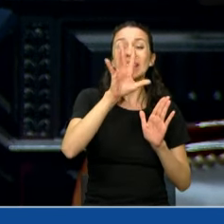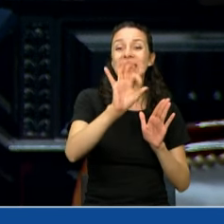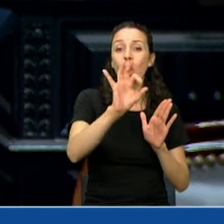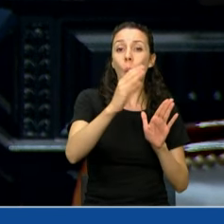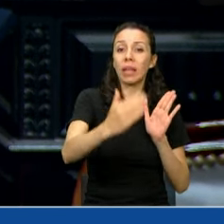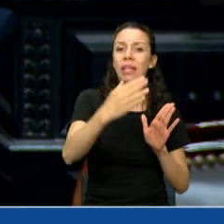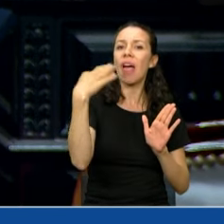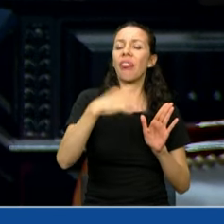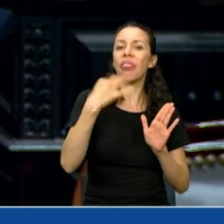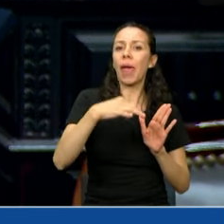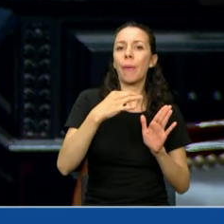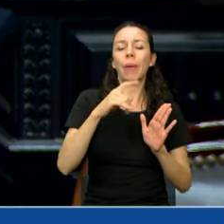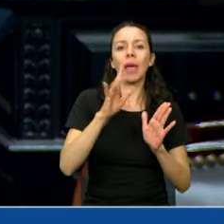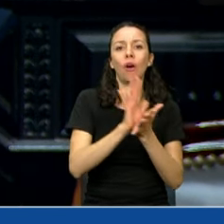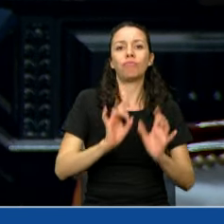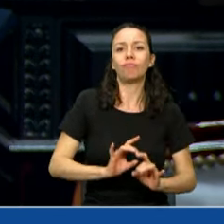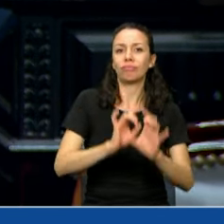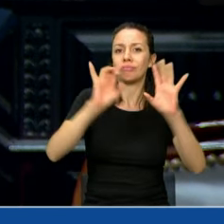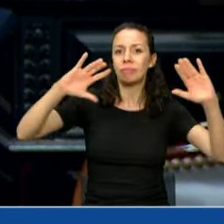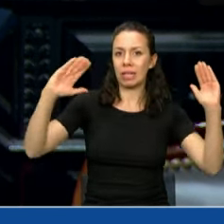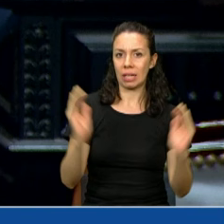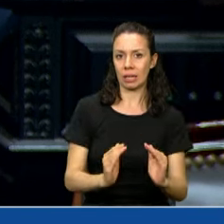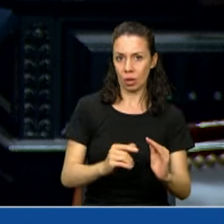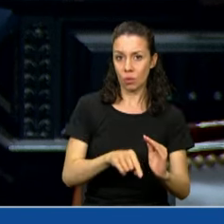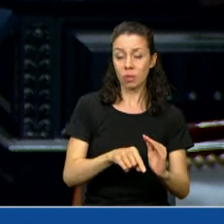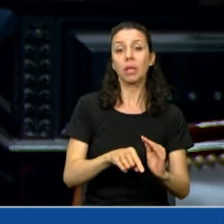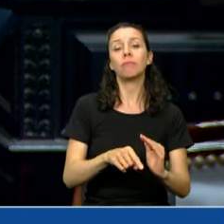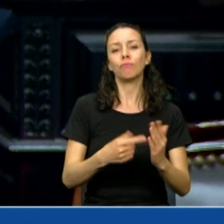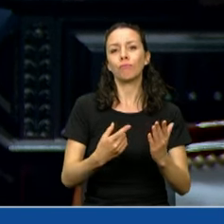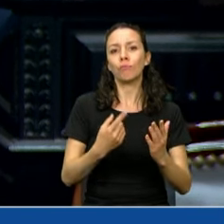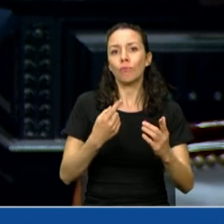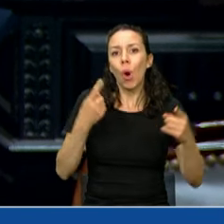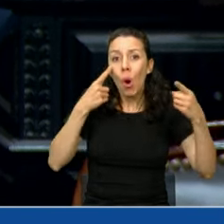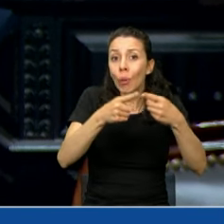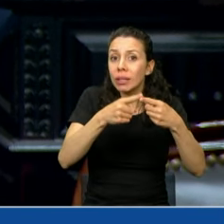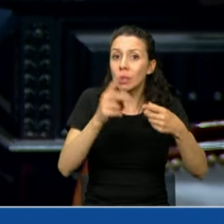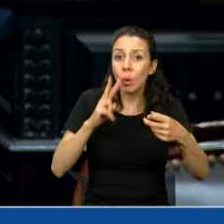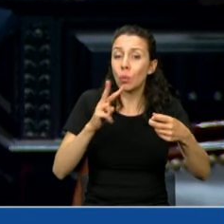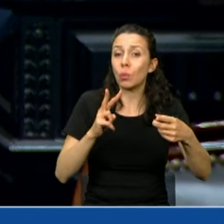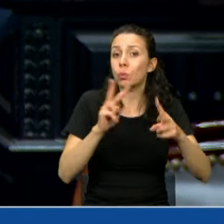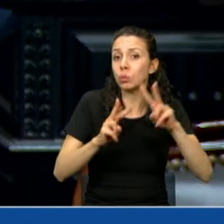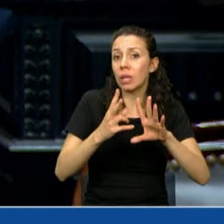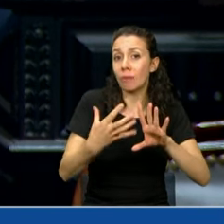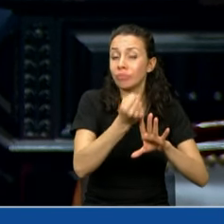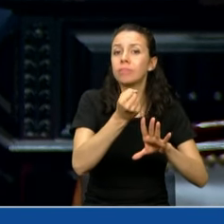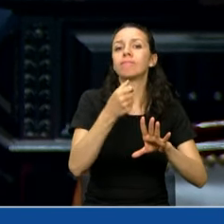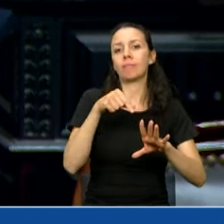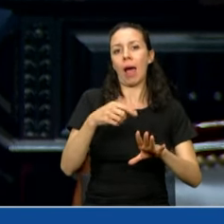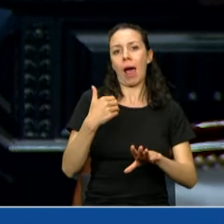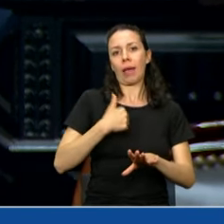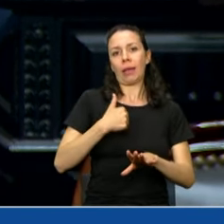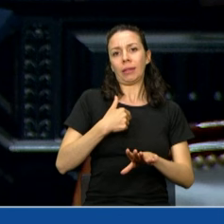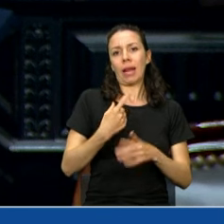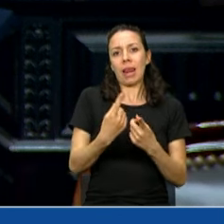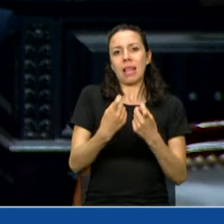neutralidad es que el gobierno ha dispuesto al gas natural como un vector para esa transición y